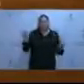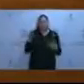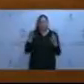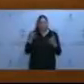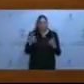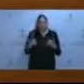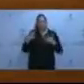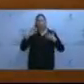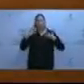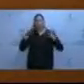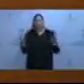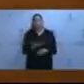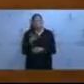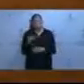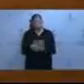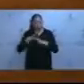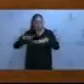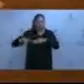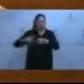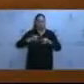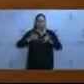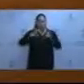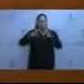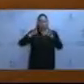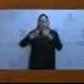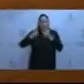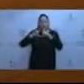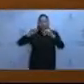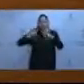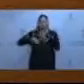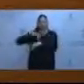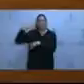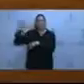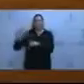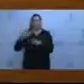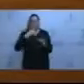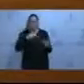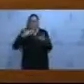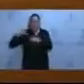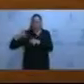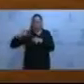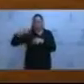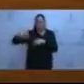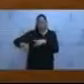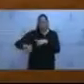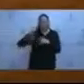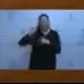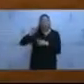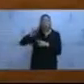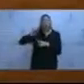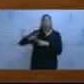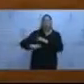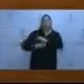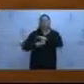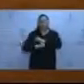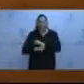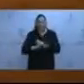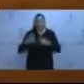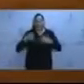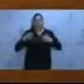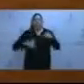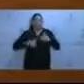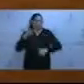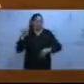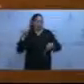suelo entre empresarios fuera de Asturias, aprovechando las oportunidades que, desde el punto de vista estratégico y logístico, ofrecen